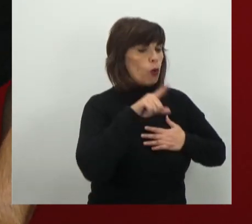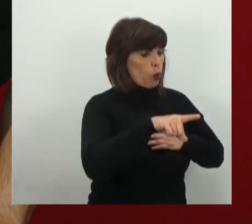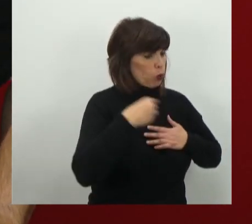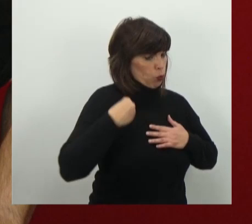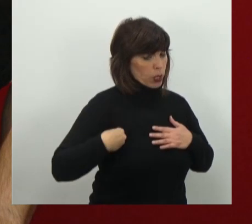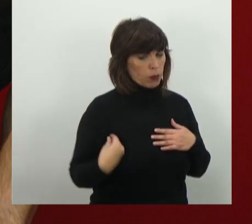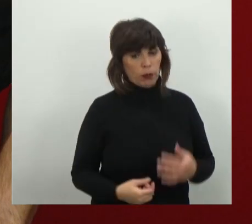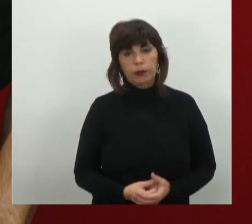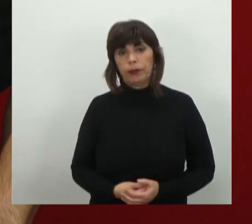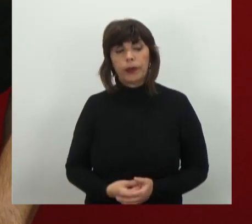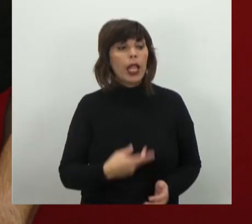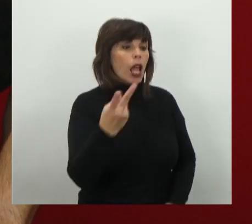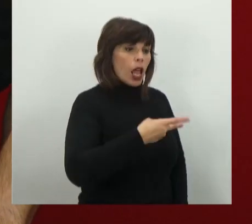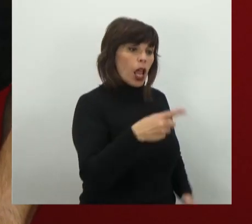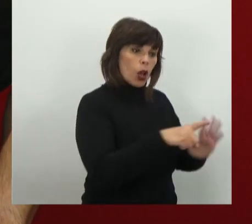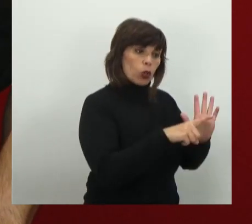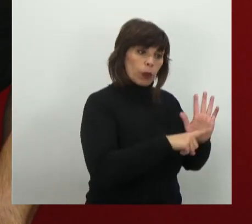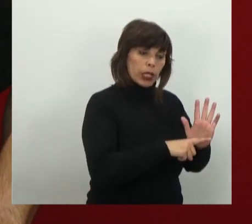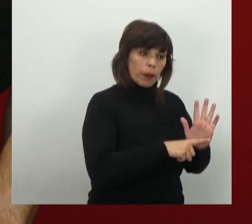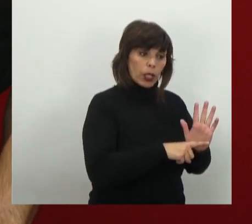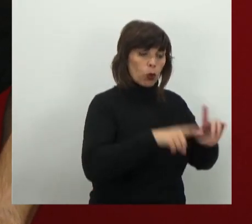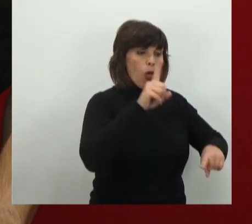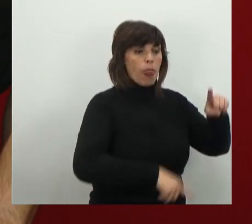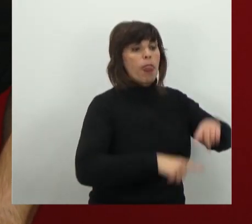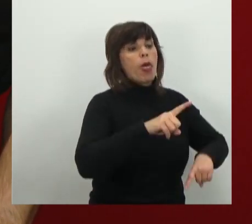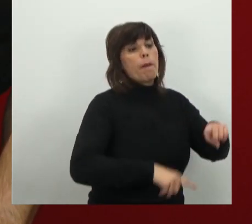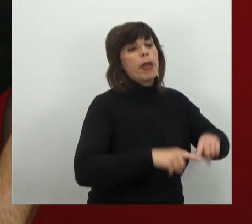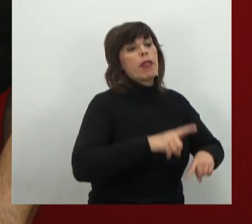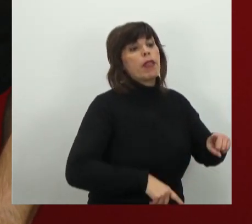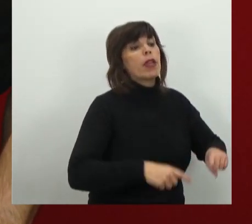dos mandamientos depende toda la ley y los profetas.